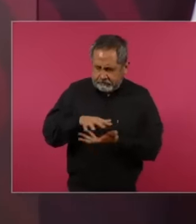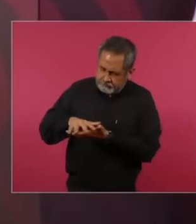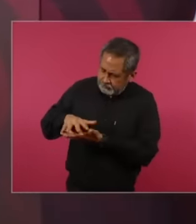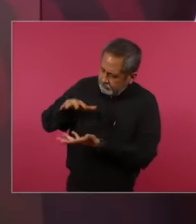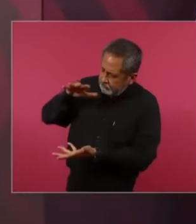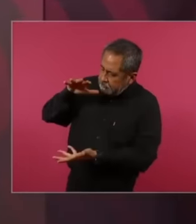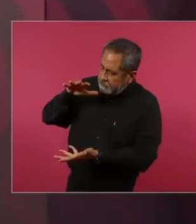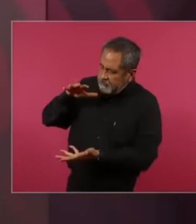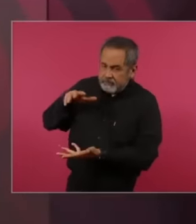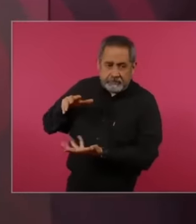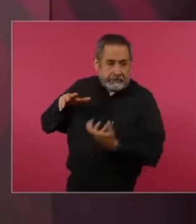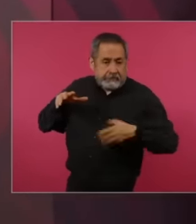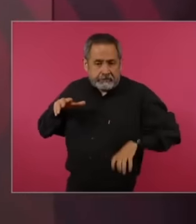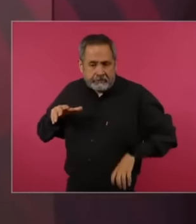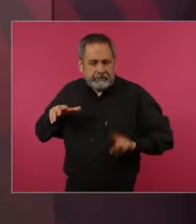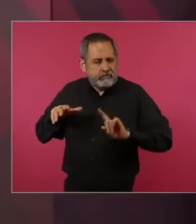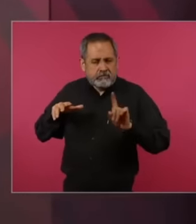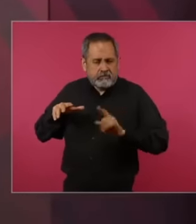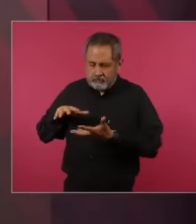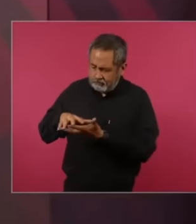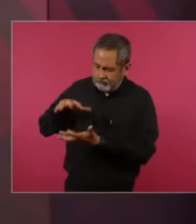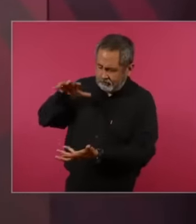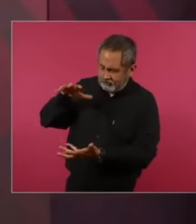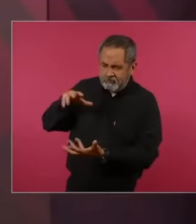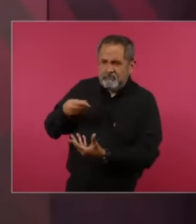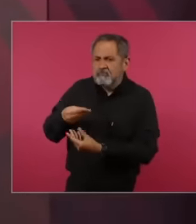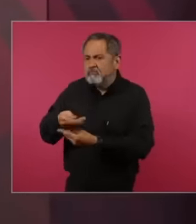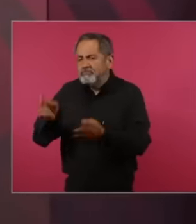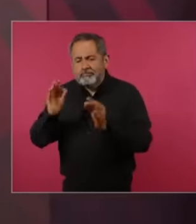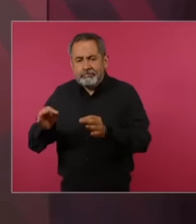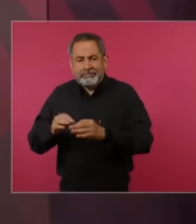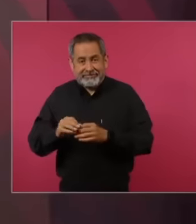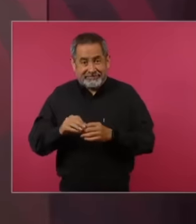El problema de México no es el presupuesto.